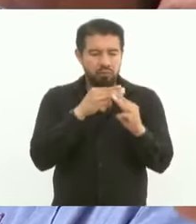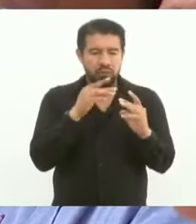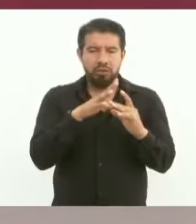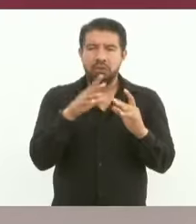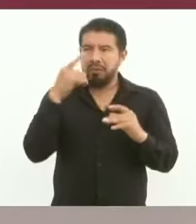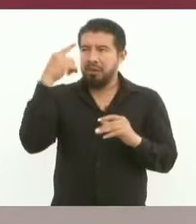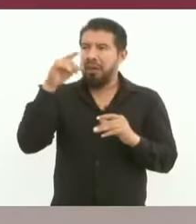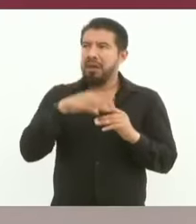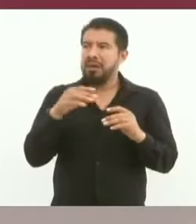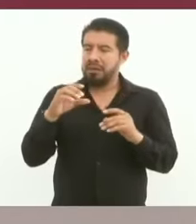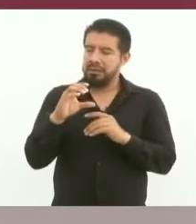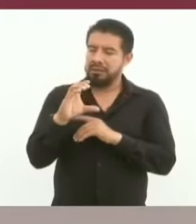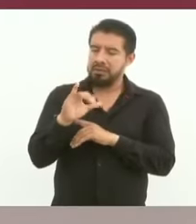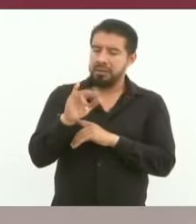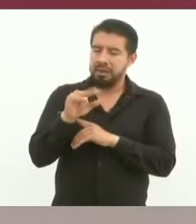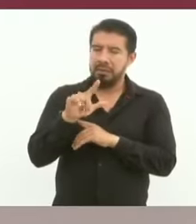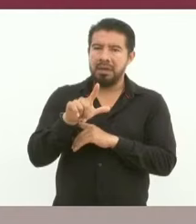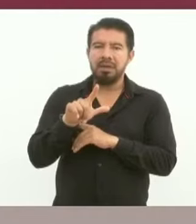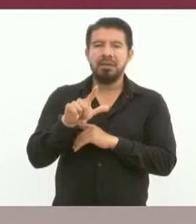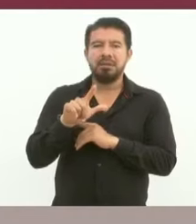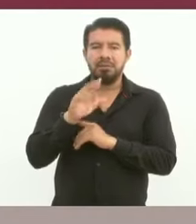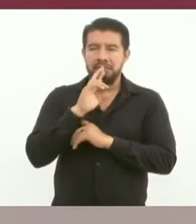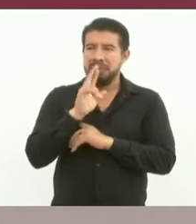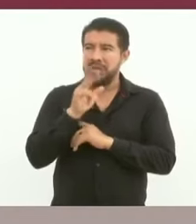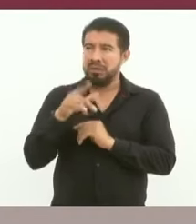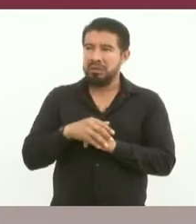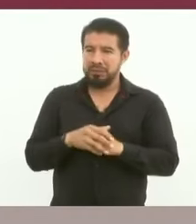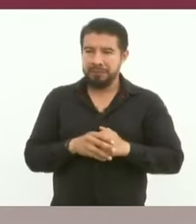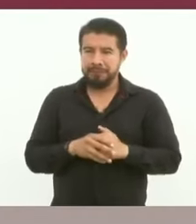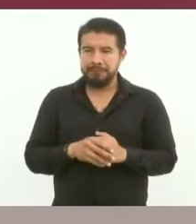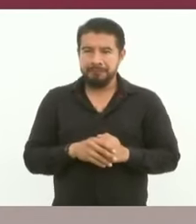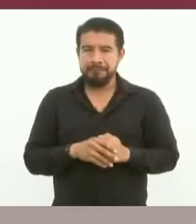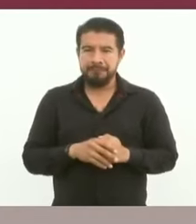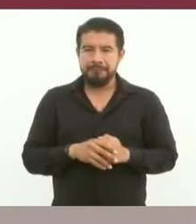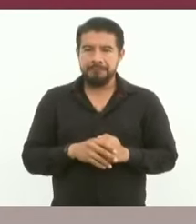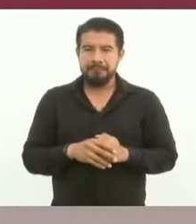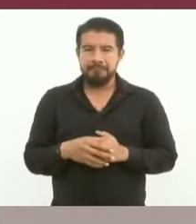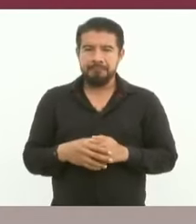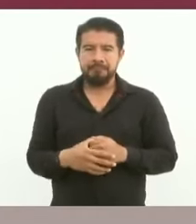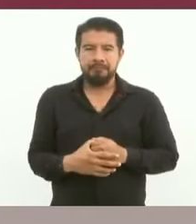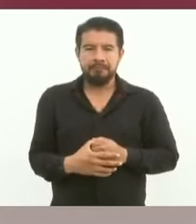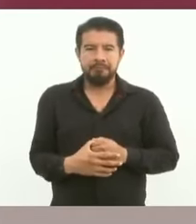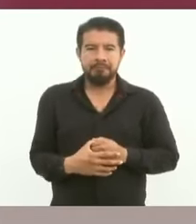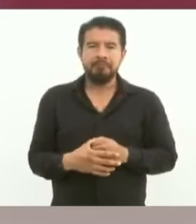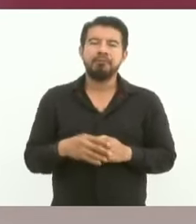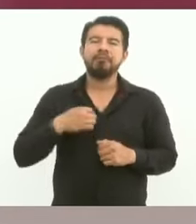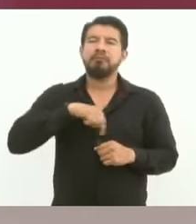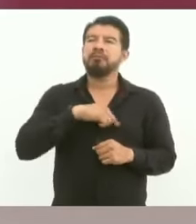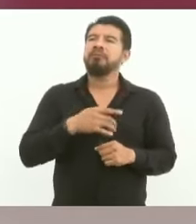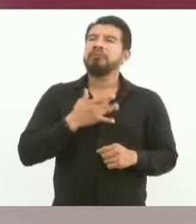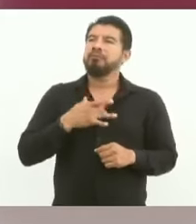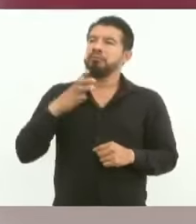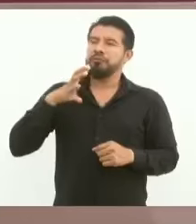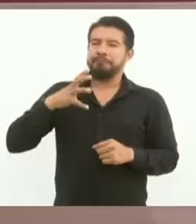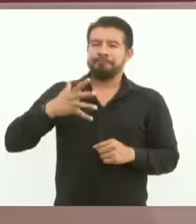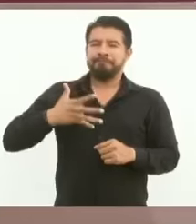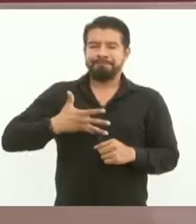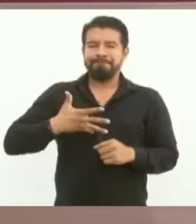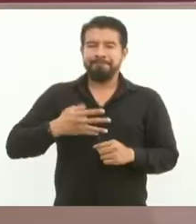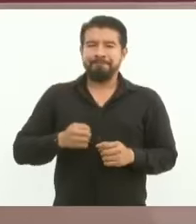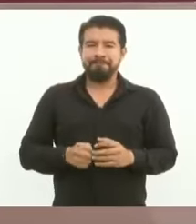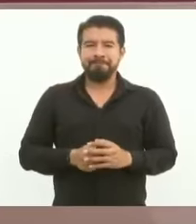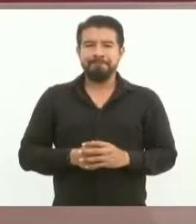ingeniería civil. Esto es algo que nos llena de orgullo. Entonces, por